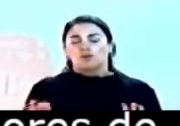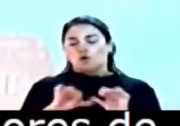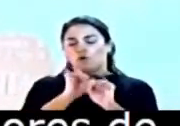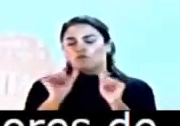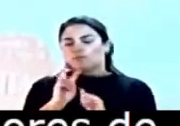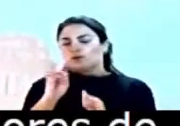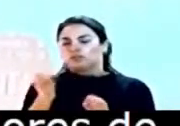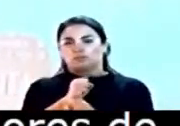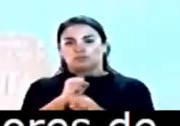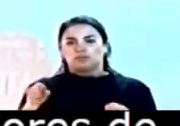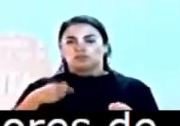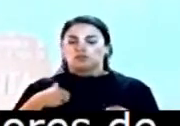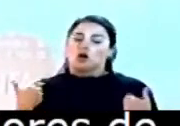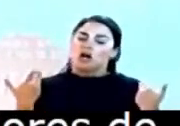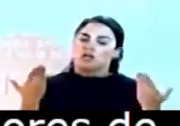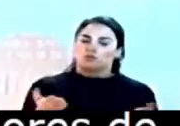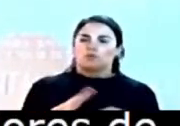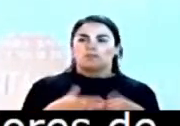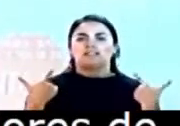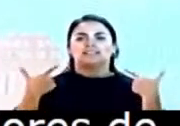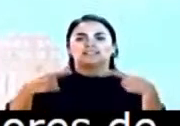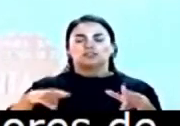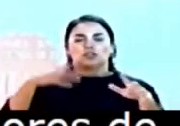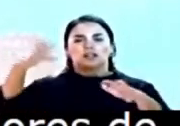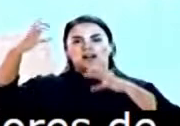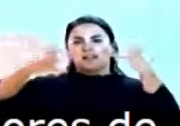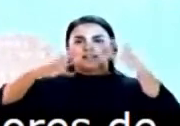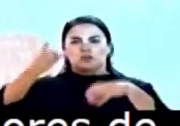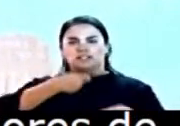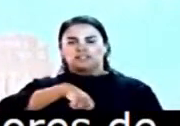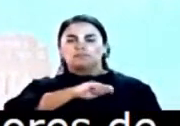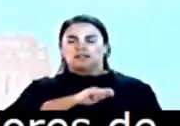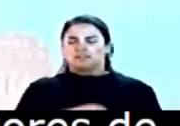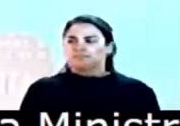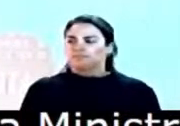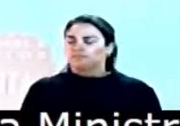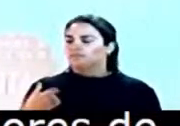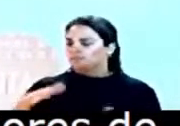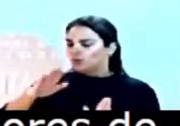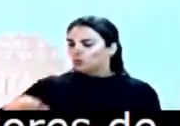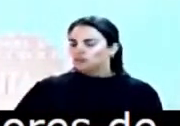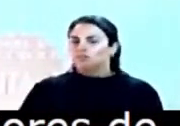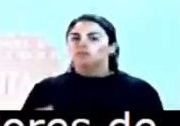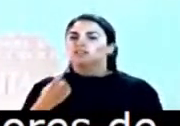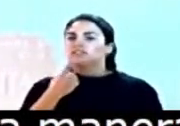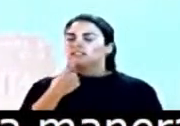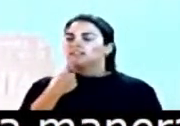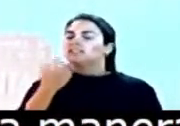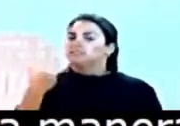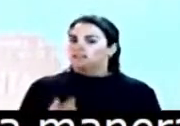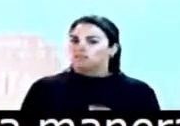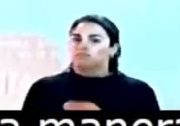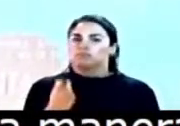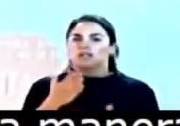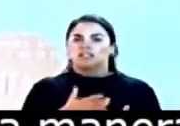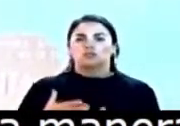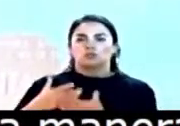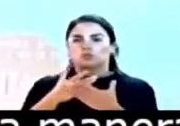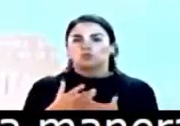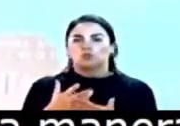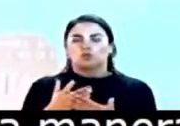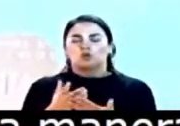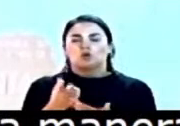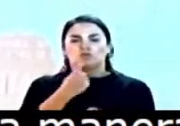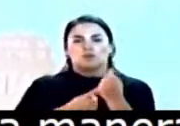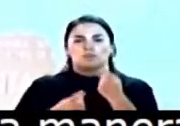manera, ayudando al sector ganadero en España. Y por último, dice, ya ha salido el estudio informativo de la conversión